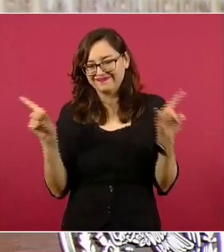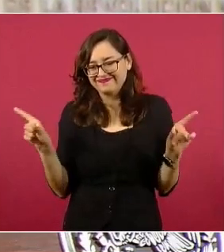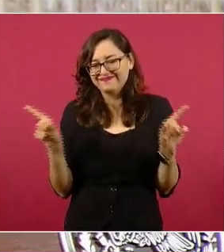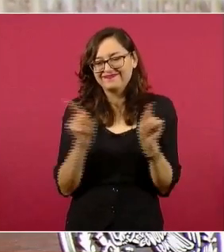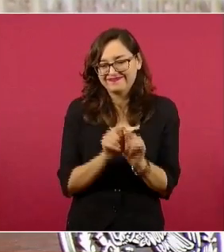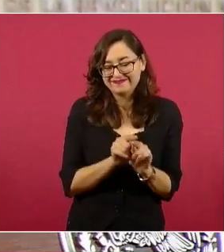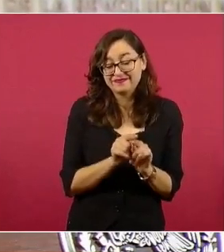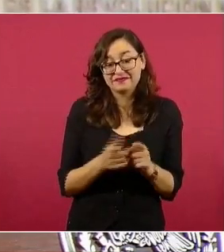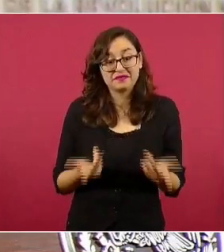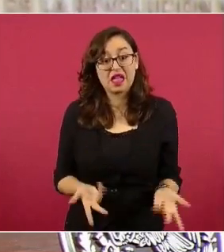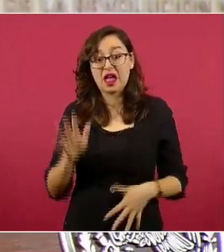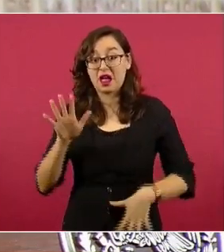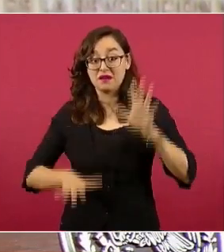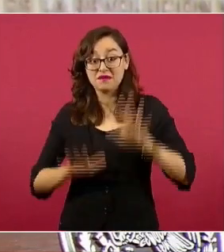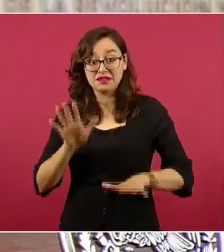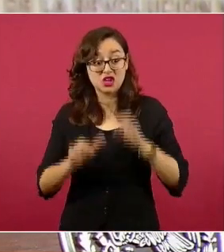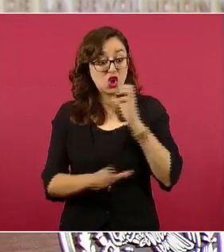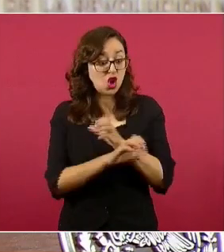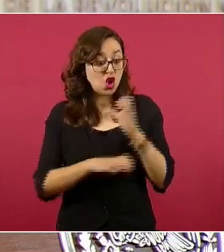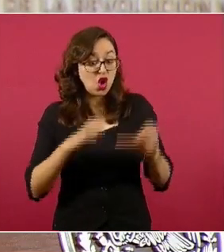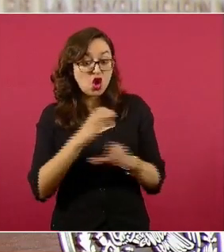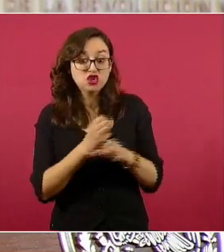Entonces, por eso